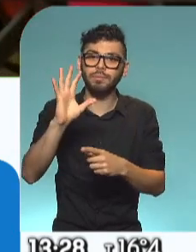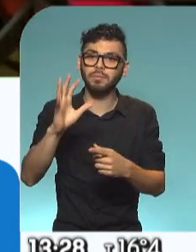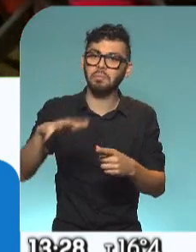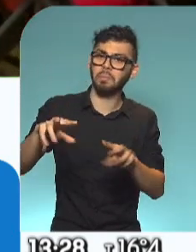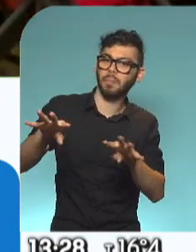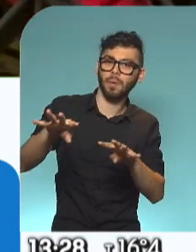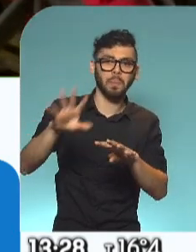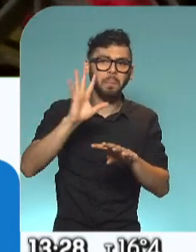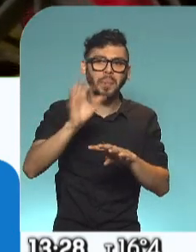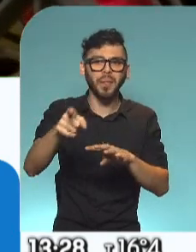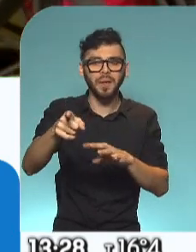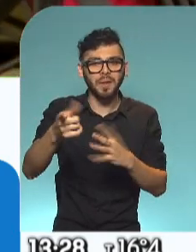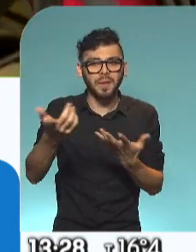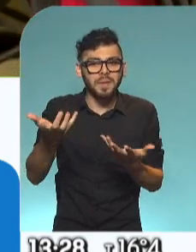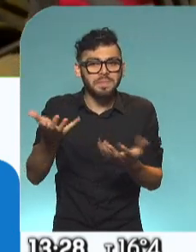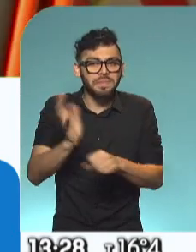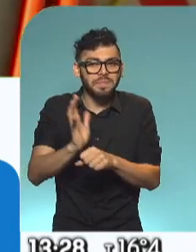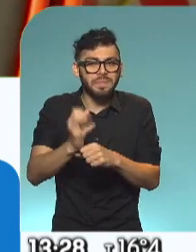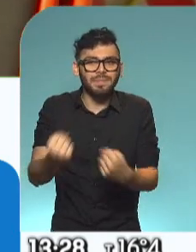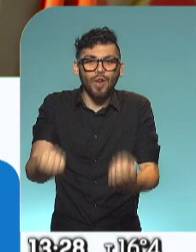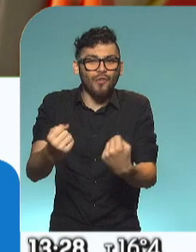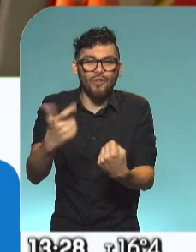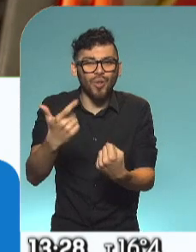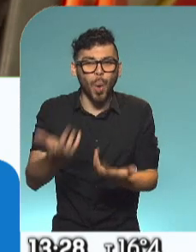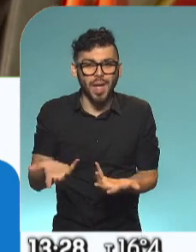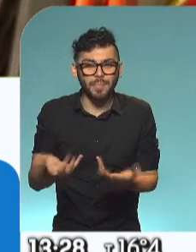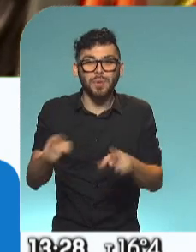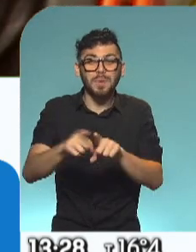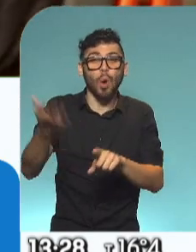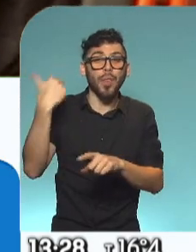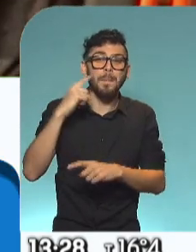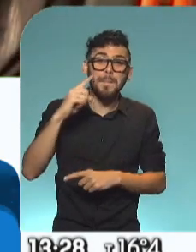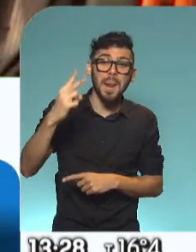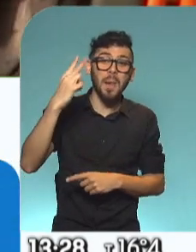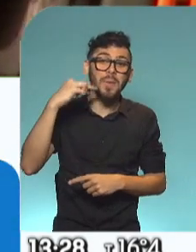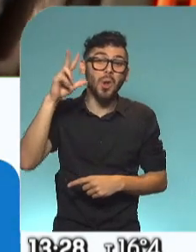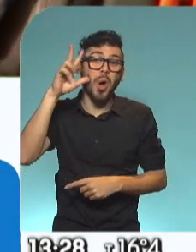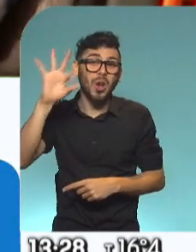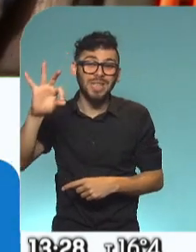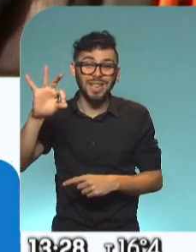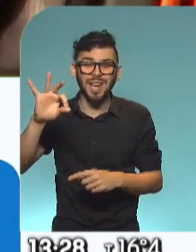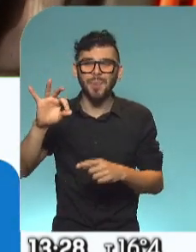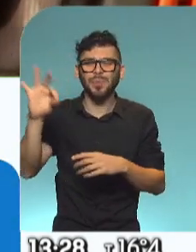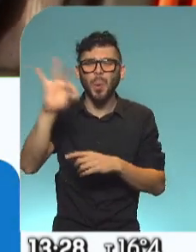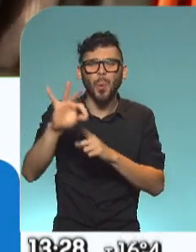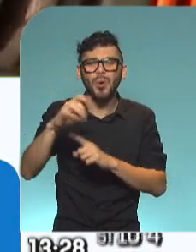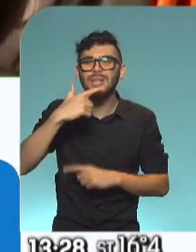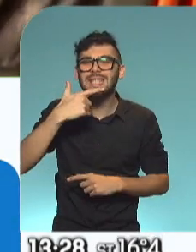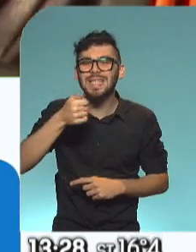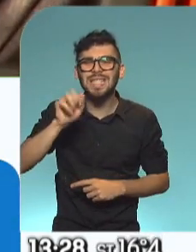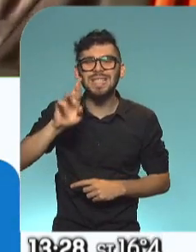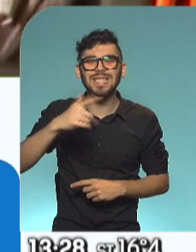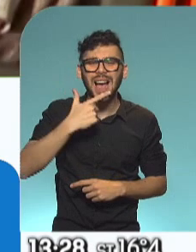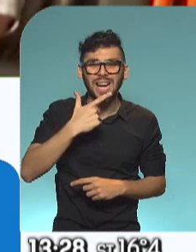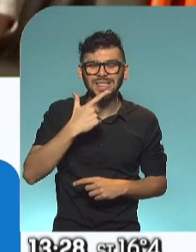los 1980, ¿no es cierto?, que no ocupó tanto terreno global como pero fue